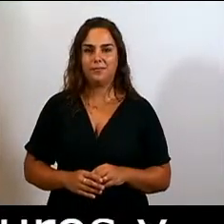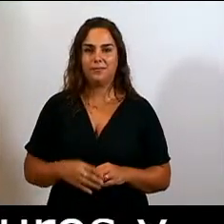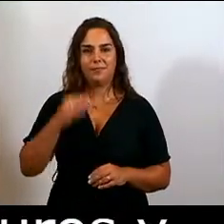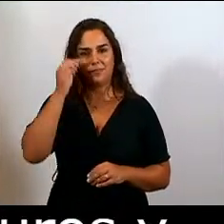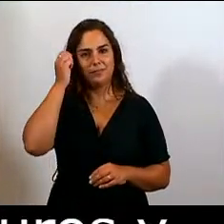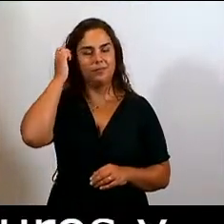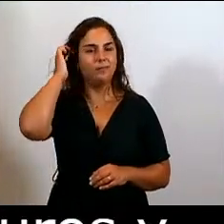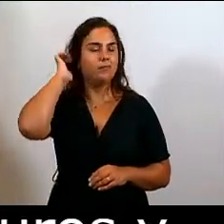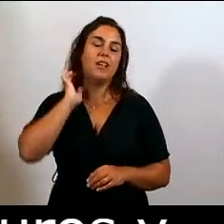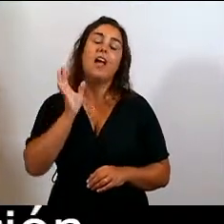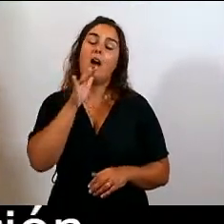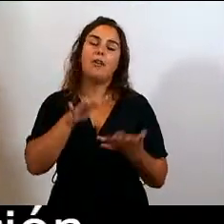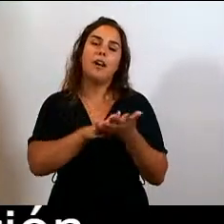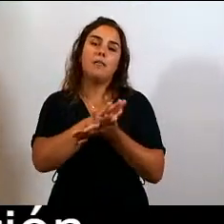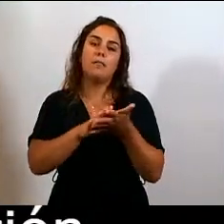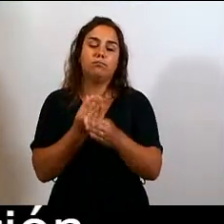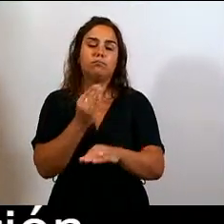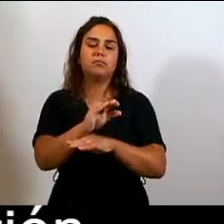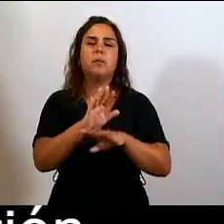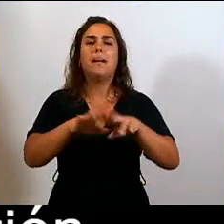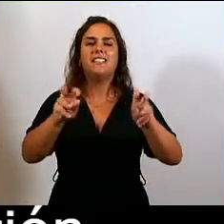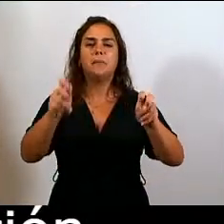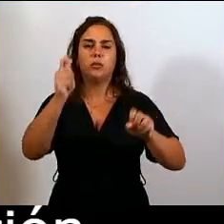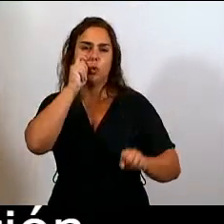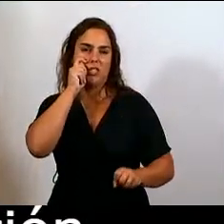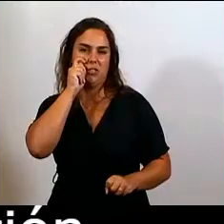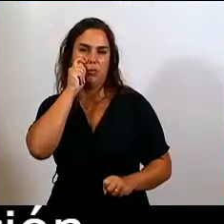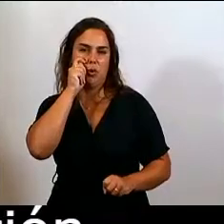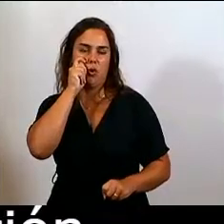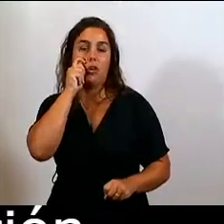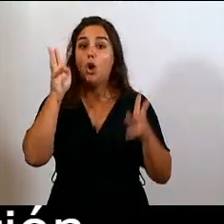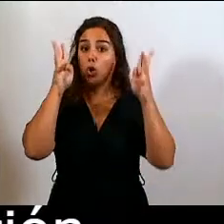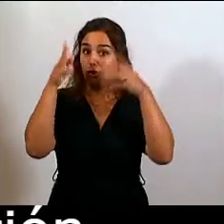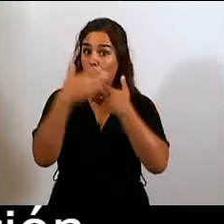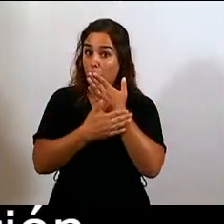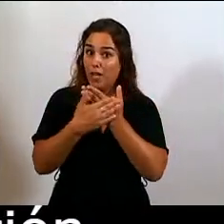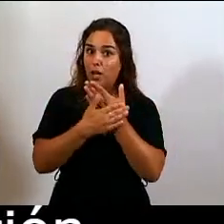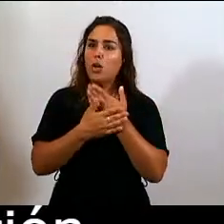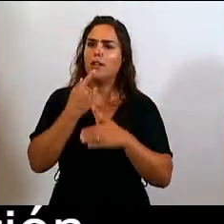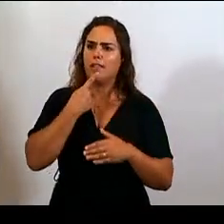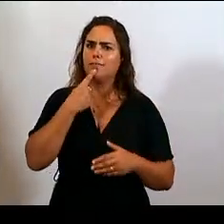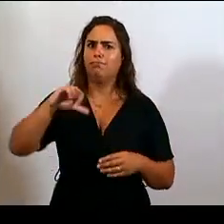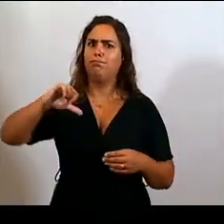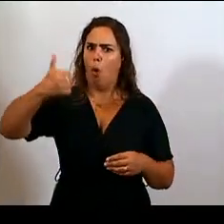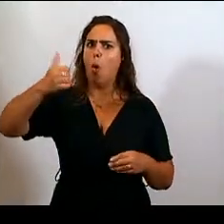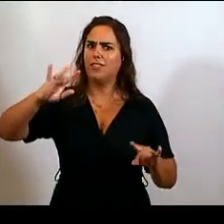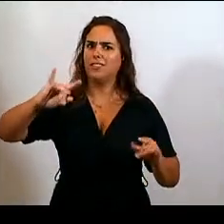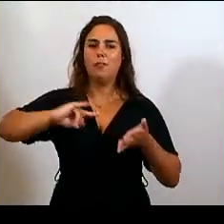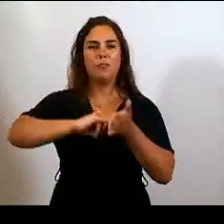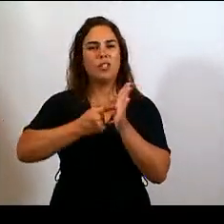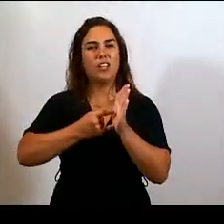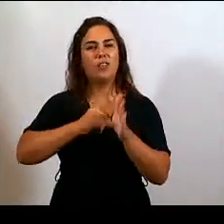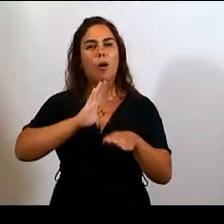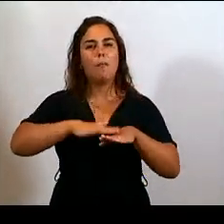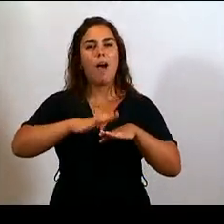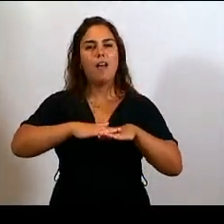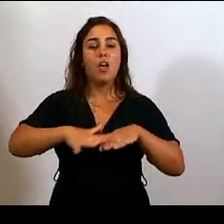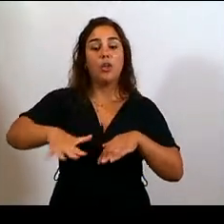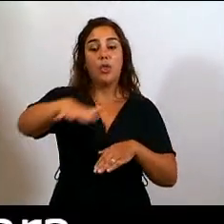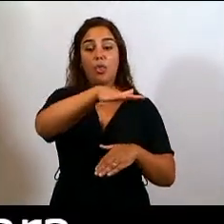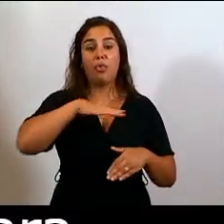Ahora hablamos de inversiones en el turismo, porque el Consejo de Gobierno ha dado luz verde a un proyecto para construir una